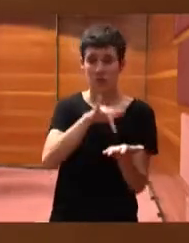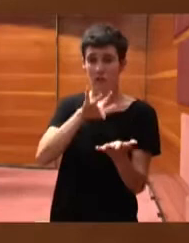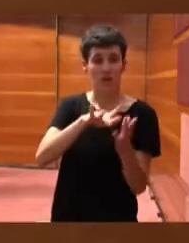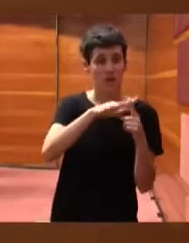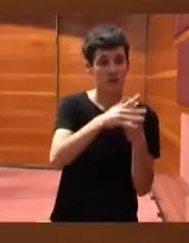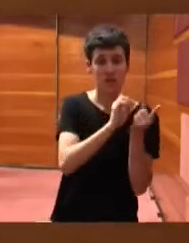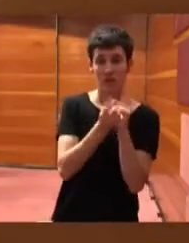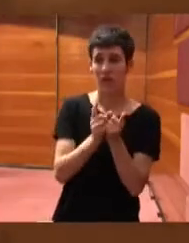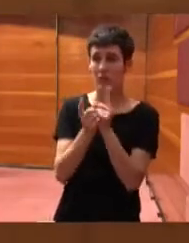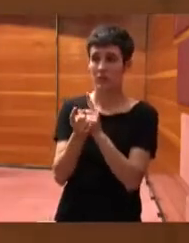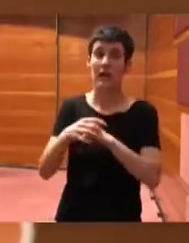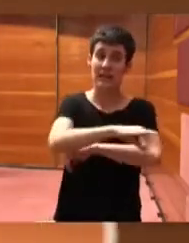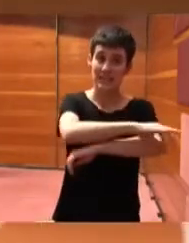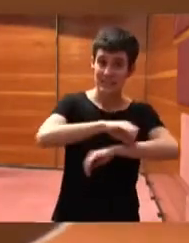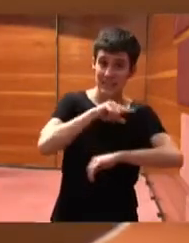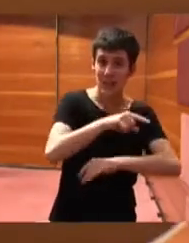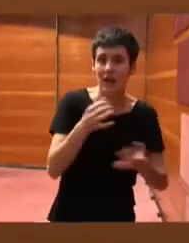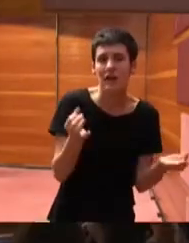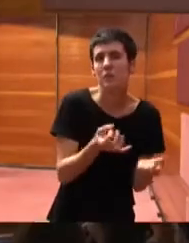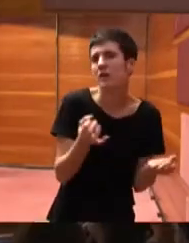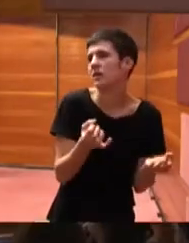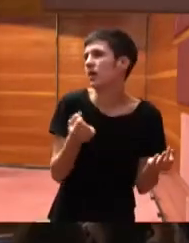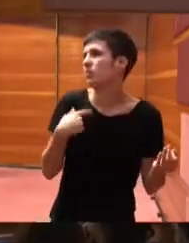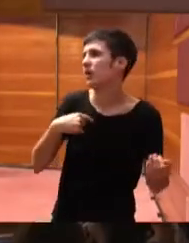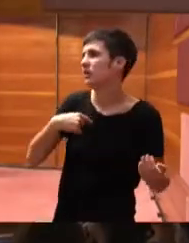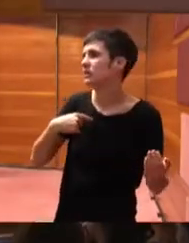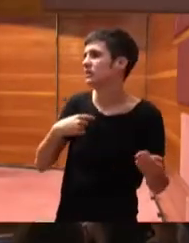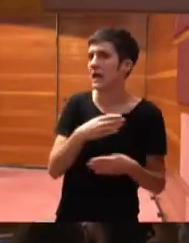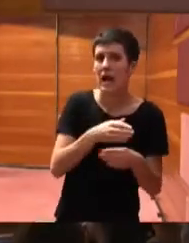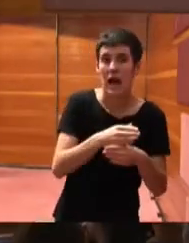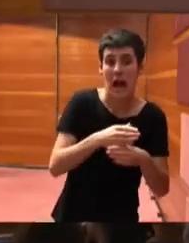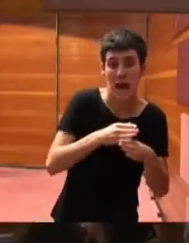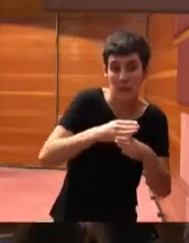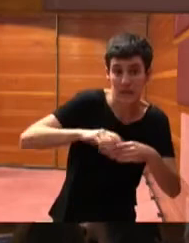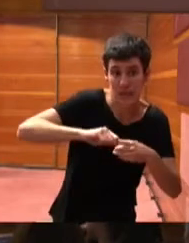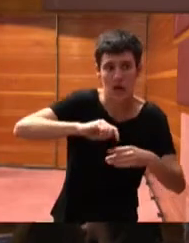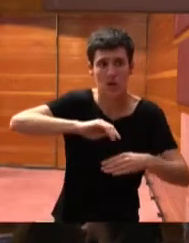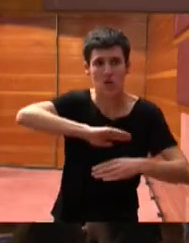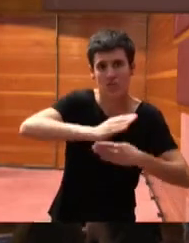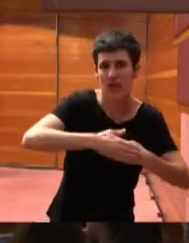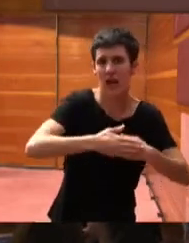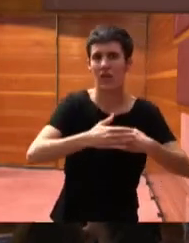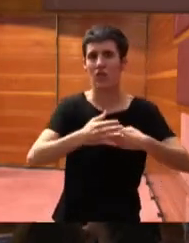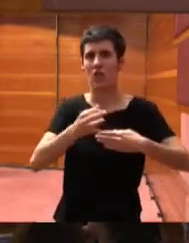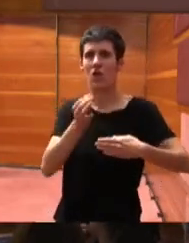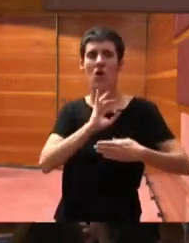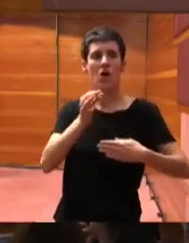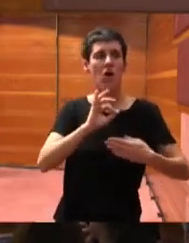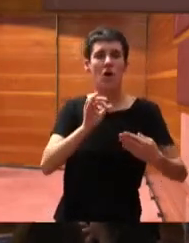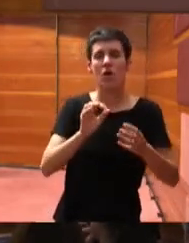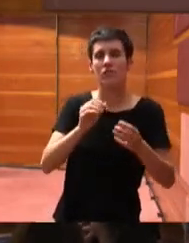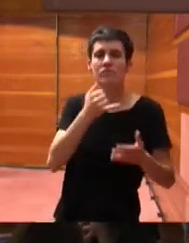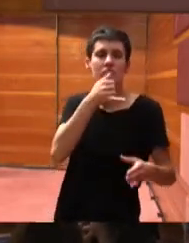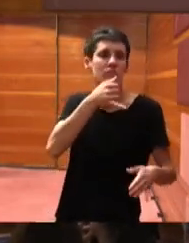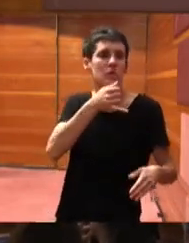¿Y qué me pasaba con los diseñadores? Que si me ha cerrado el carpintero, que si el prototipo que he sacado no es lo suficientemente tal. No, no os